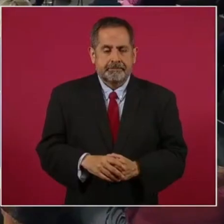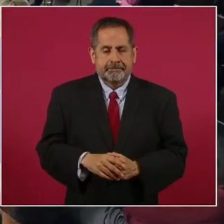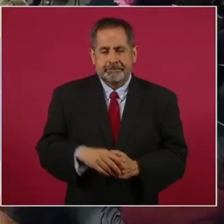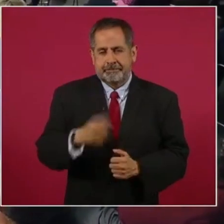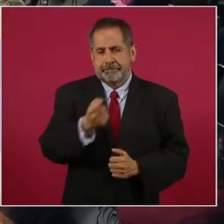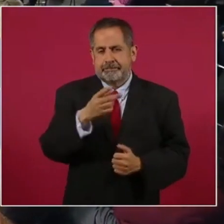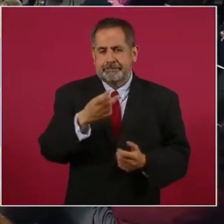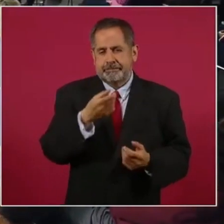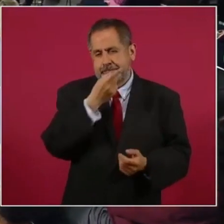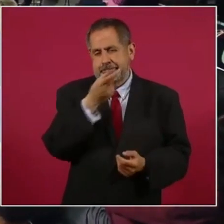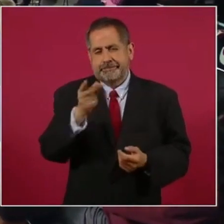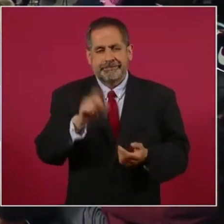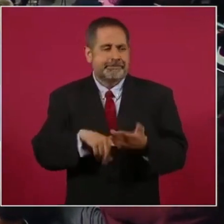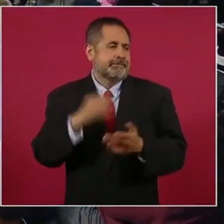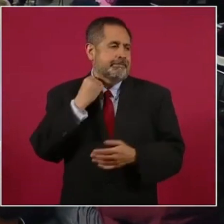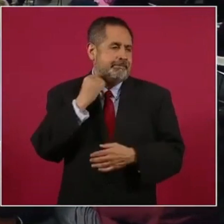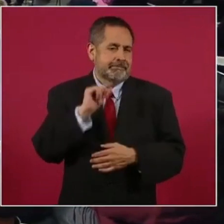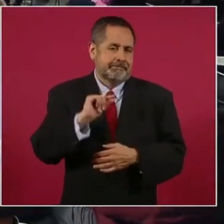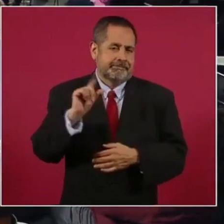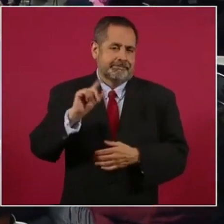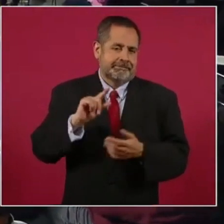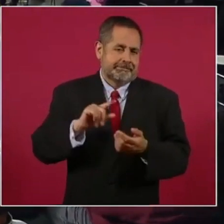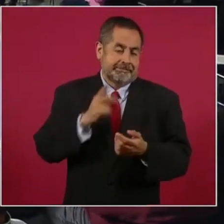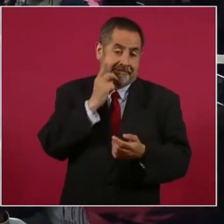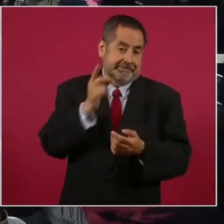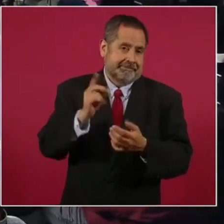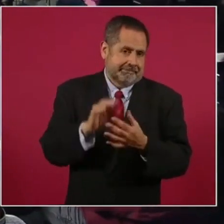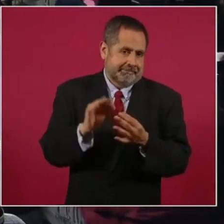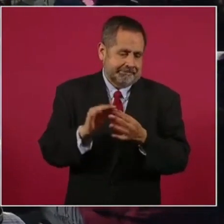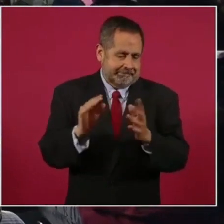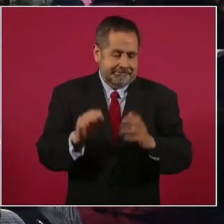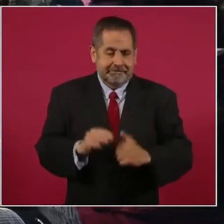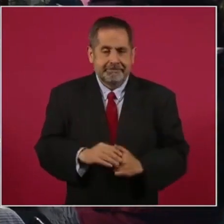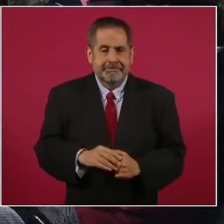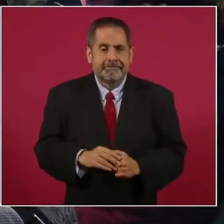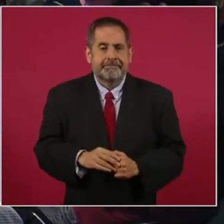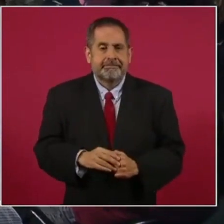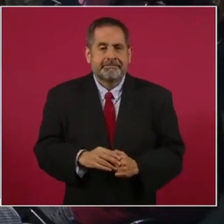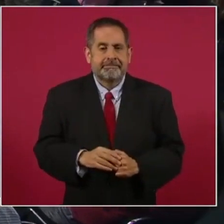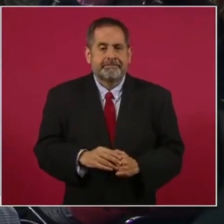especialistas en esta materia, de